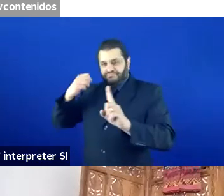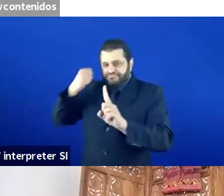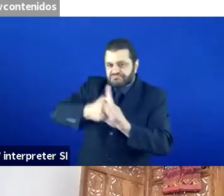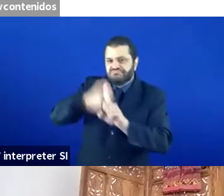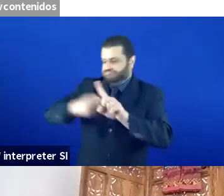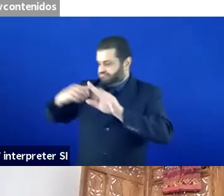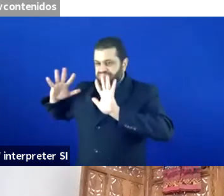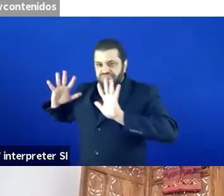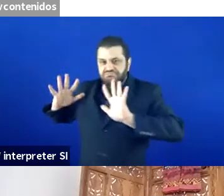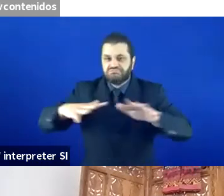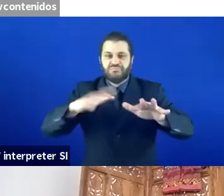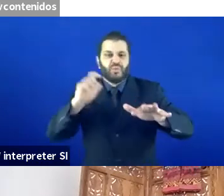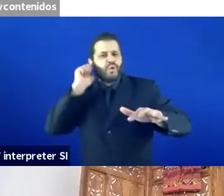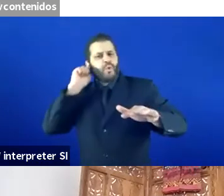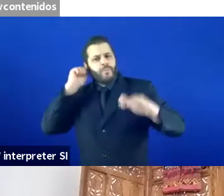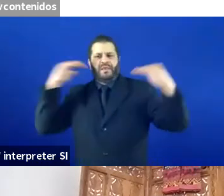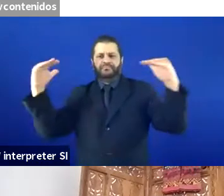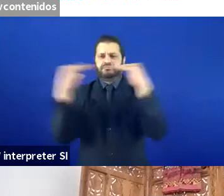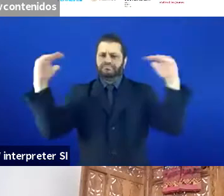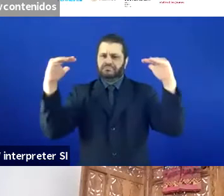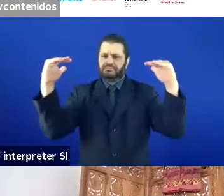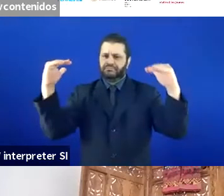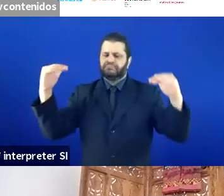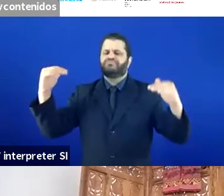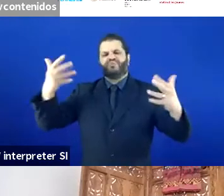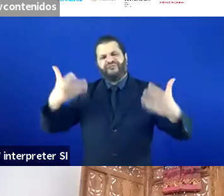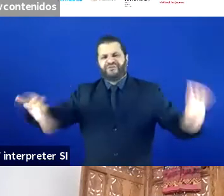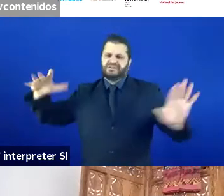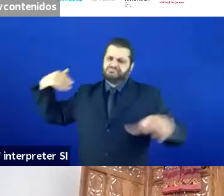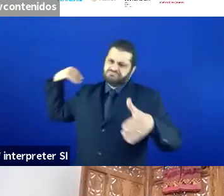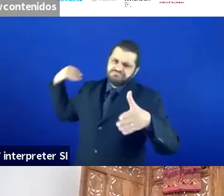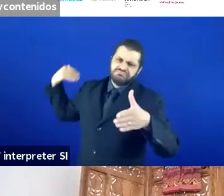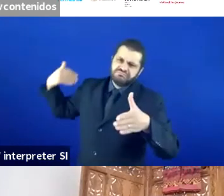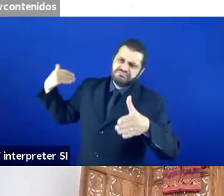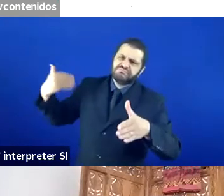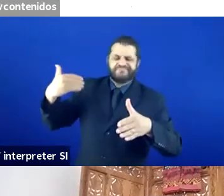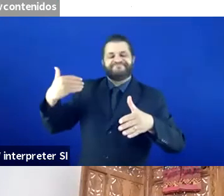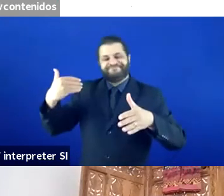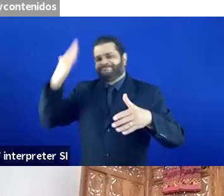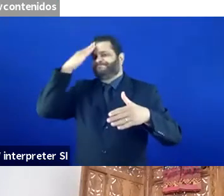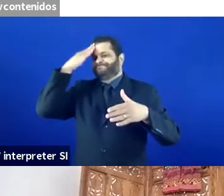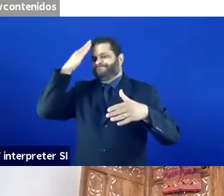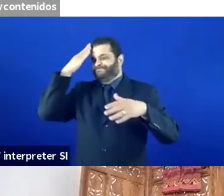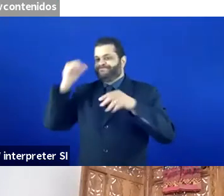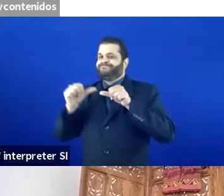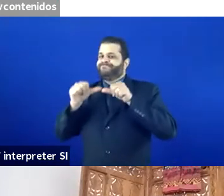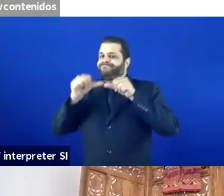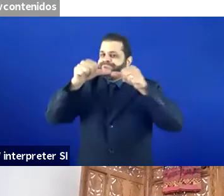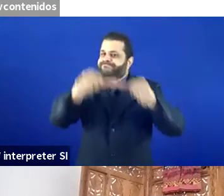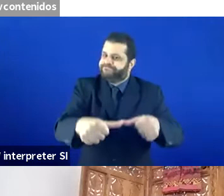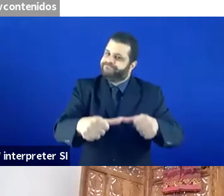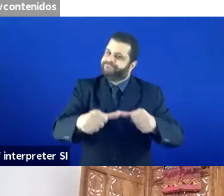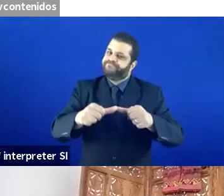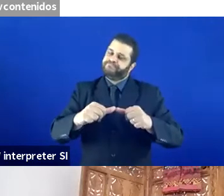derechos humanos han producido muchos avances en nuestro largo e inacabado camino hacia la igualdad de género. El